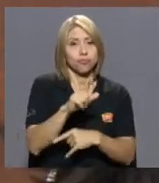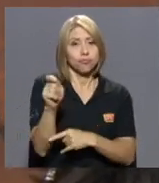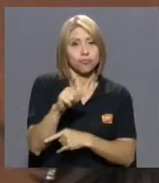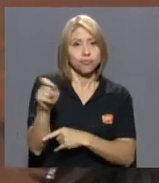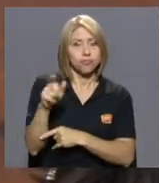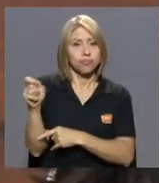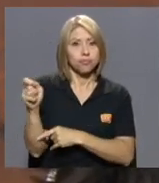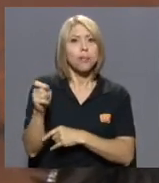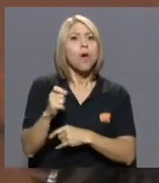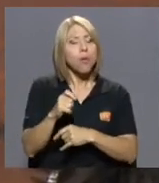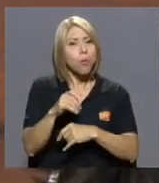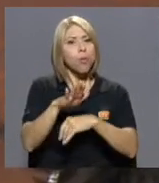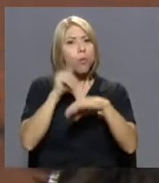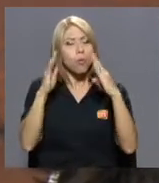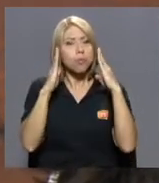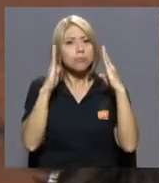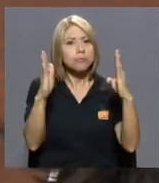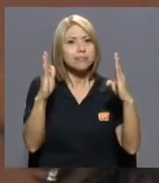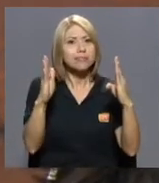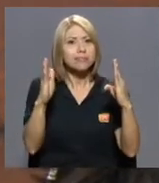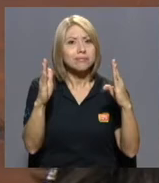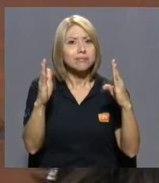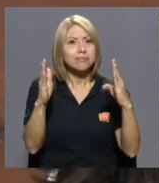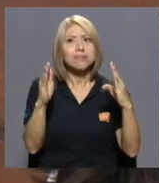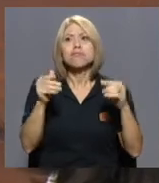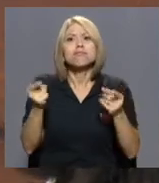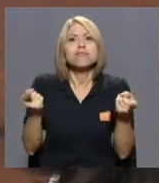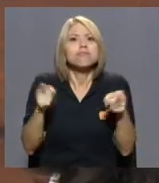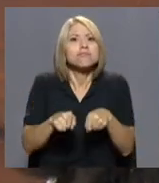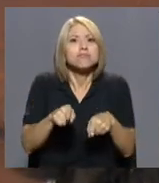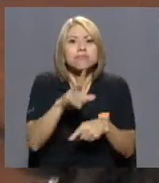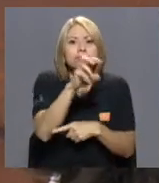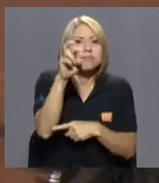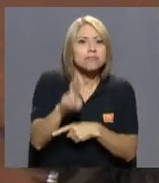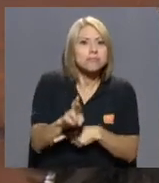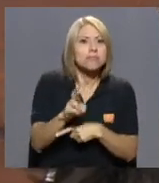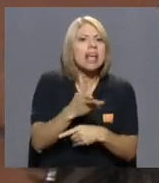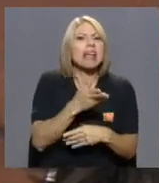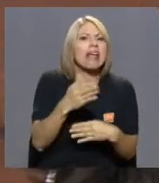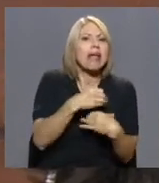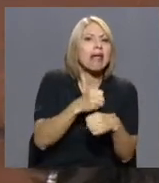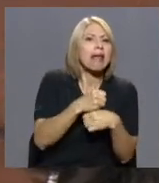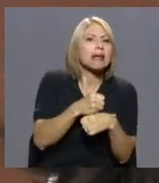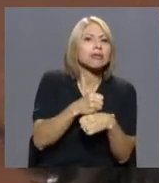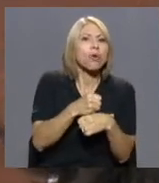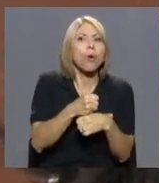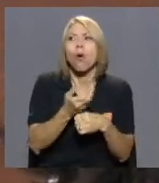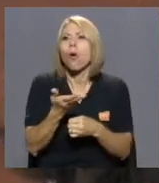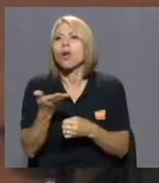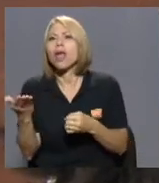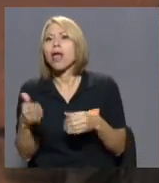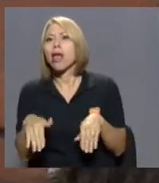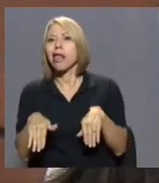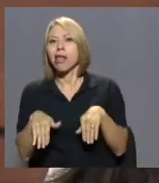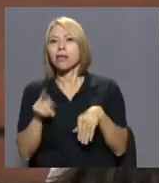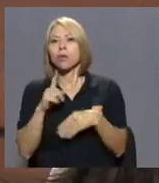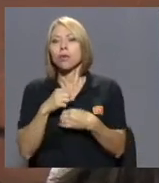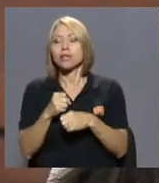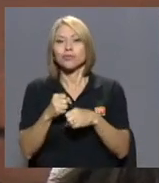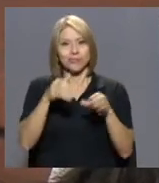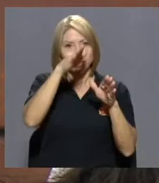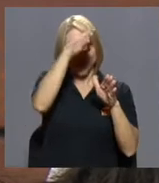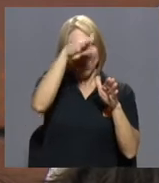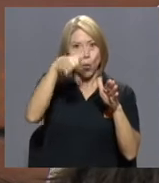la atención sobre lo que en Costa Rica hemos hecho, ¿verdad?, o no hecho en términos de salud mental. De hecho, hay un informe de la Contraloría General de